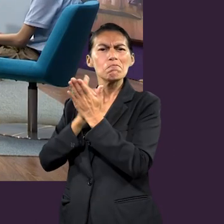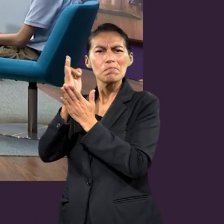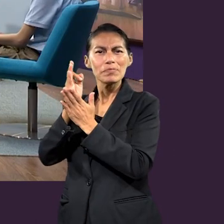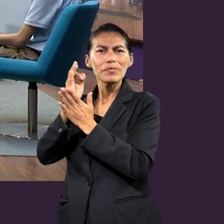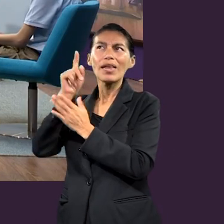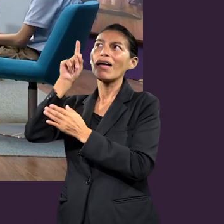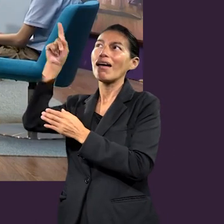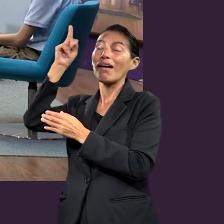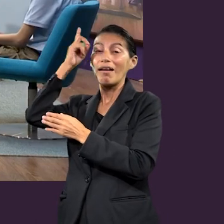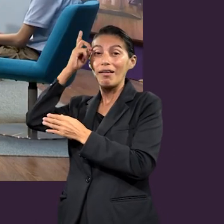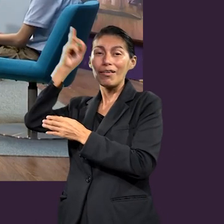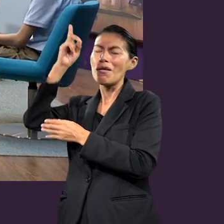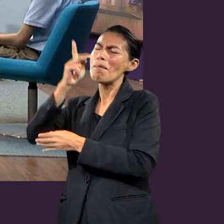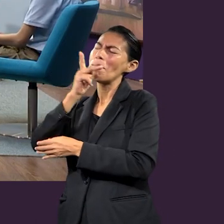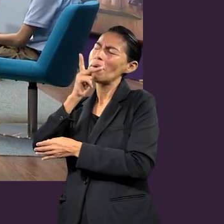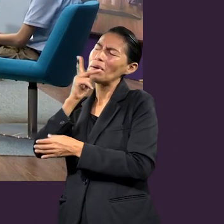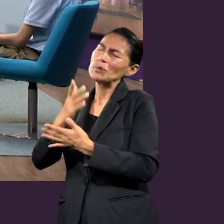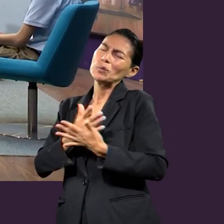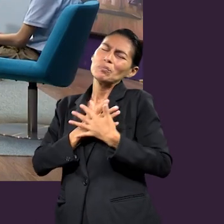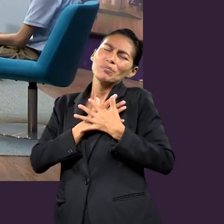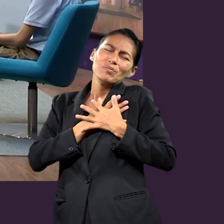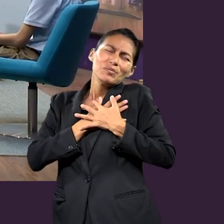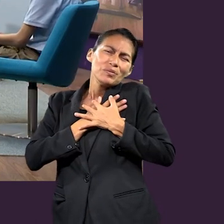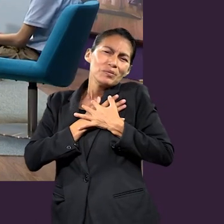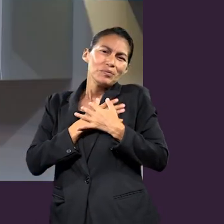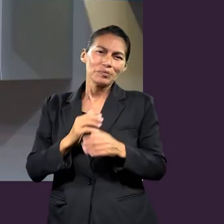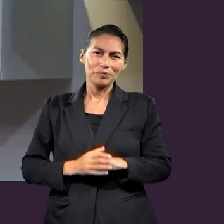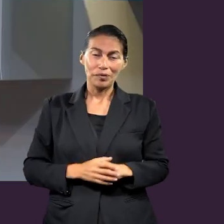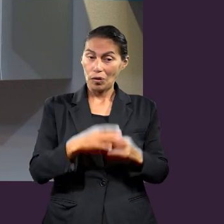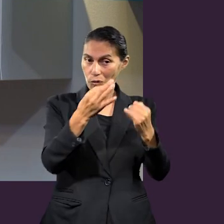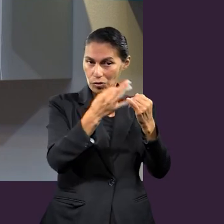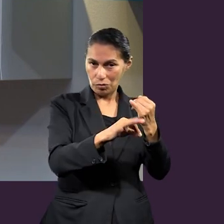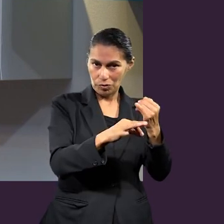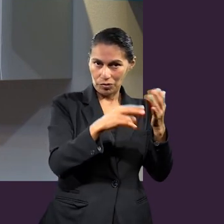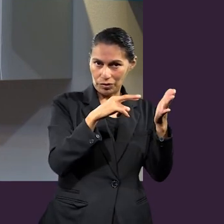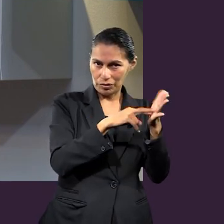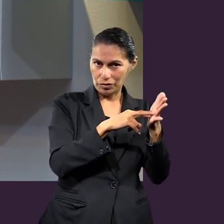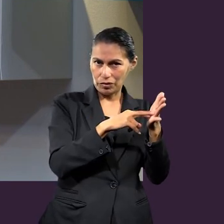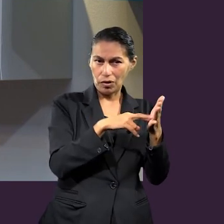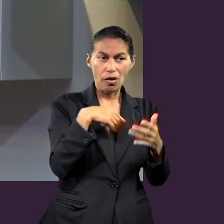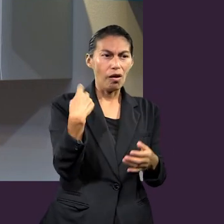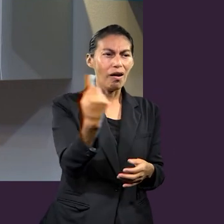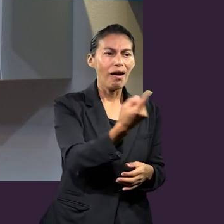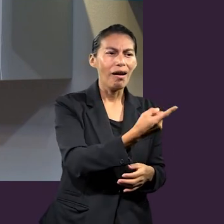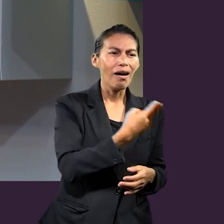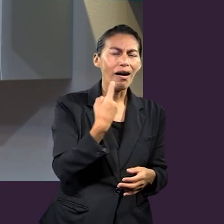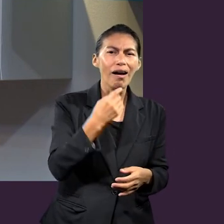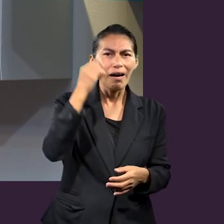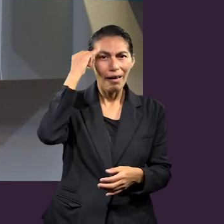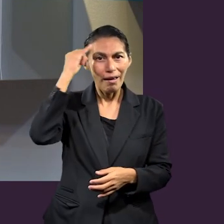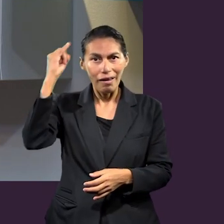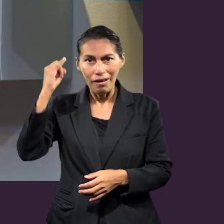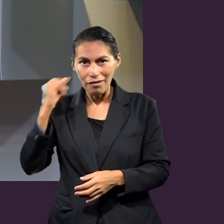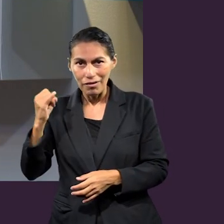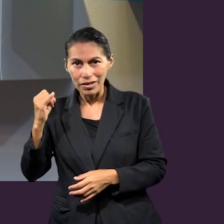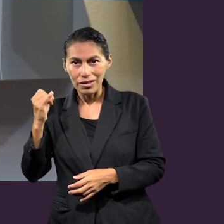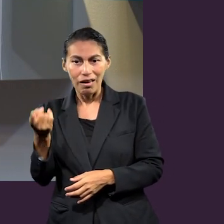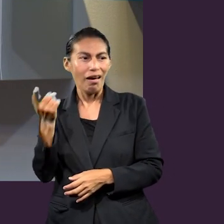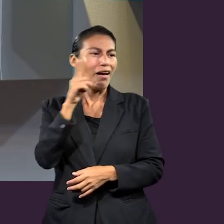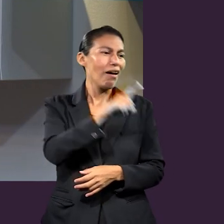de un Padre amante. El último texto, y vosotros amos,